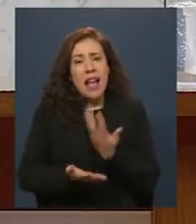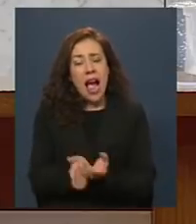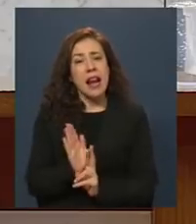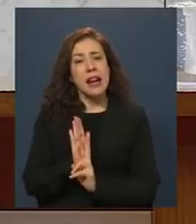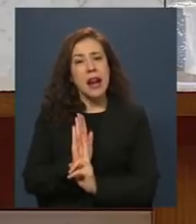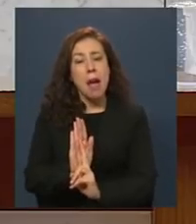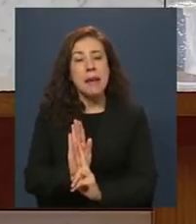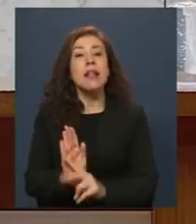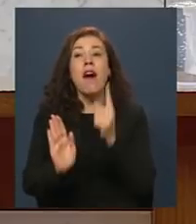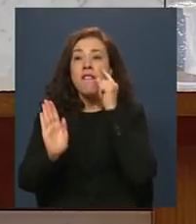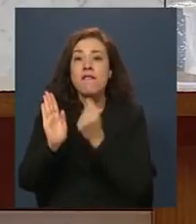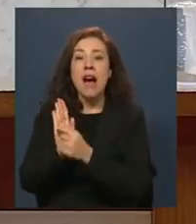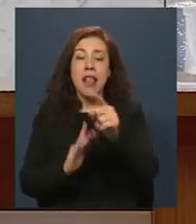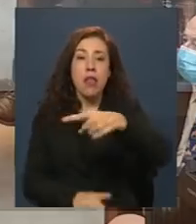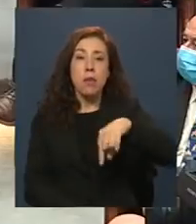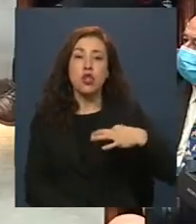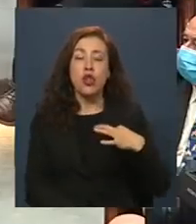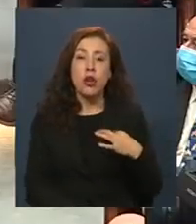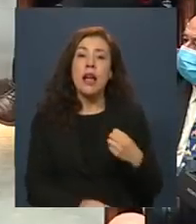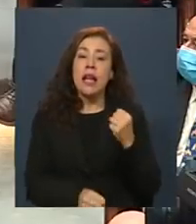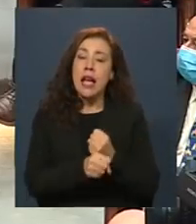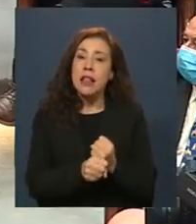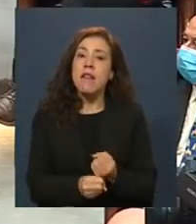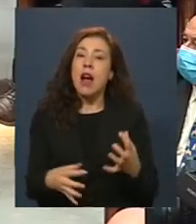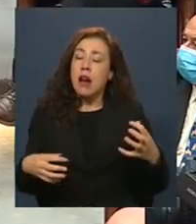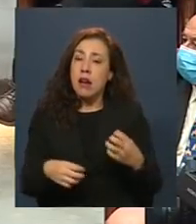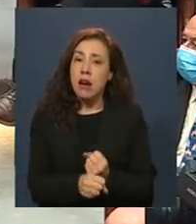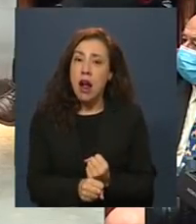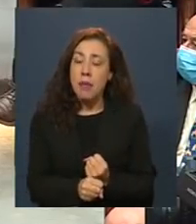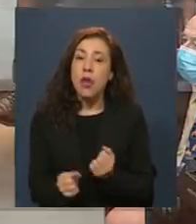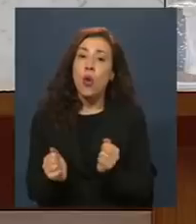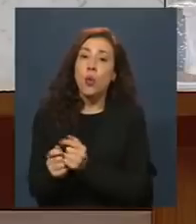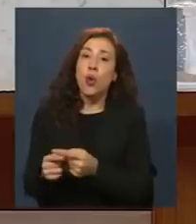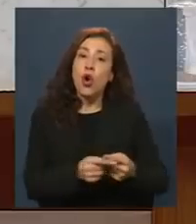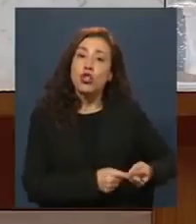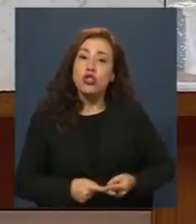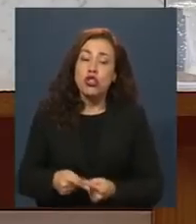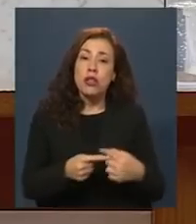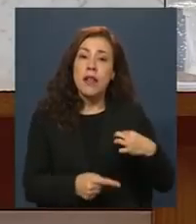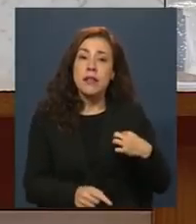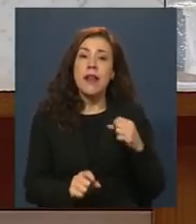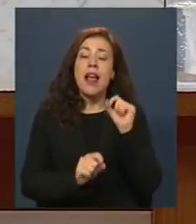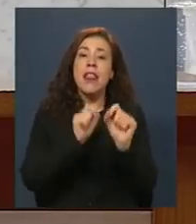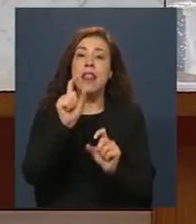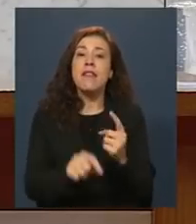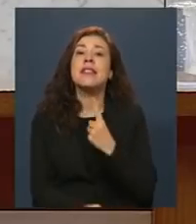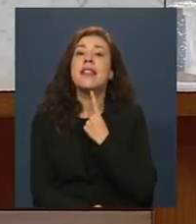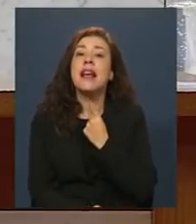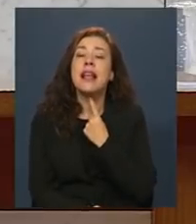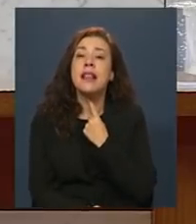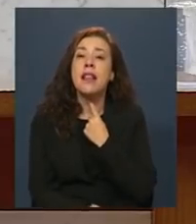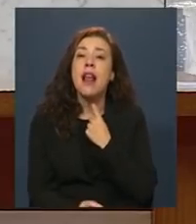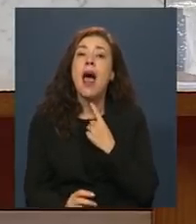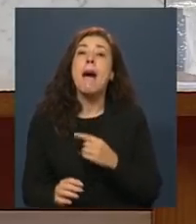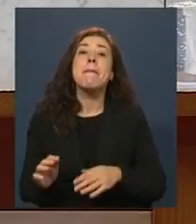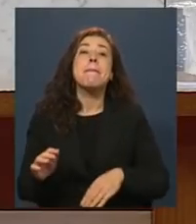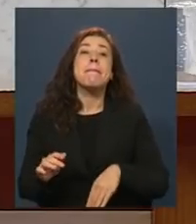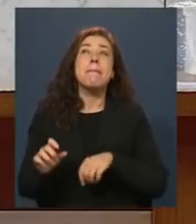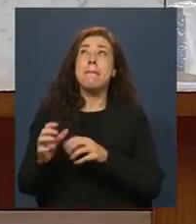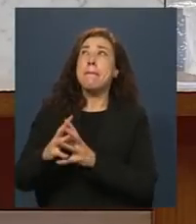y legitimada, que actúe con eficacia y con la sociedad civil en defensa de los intereses de las grandes